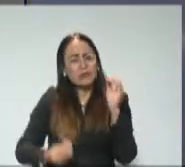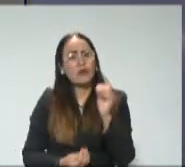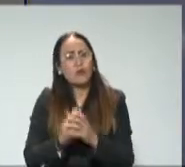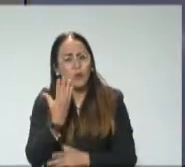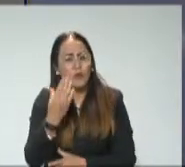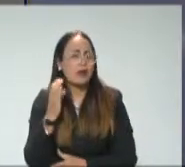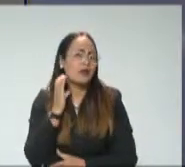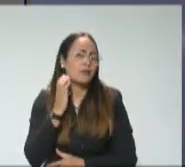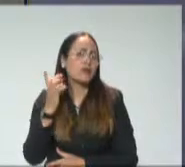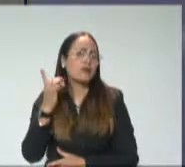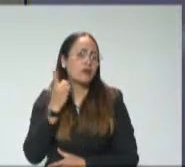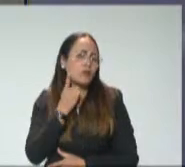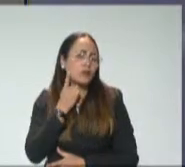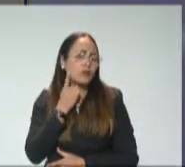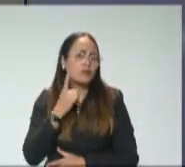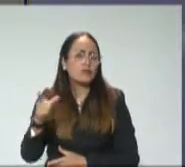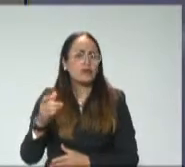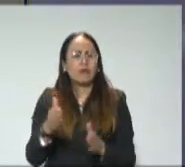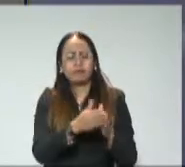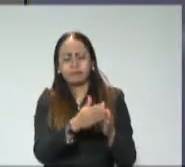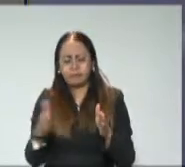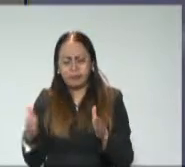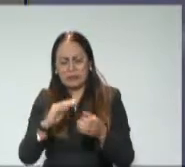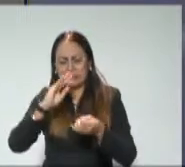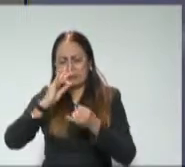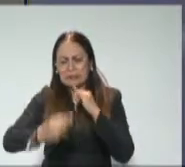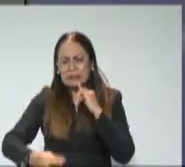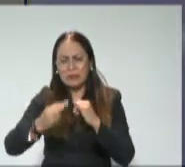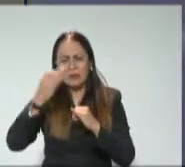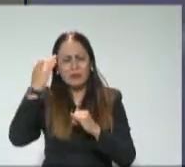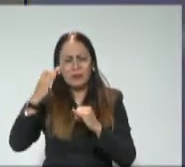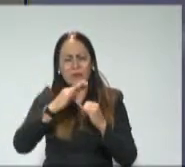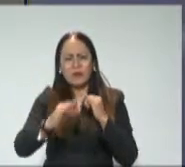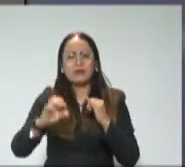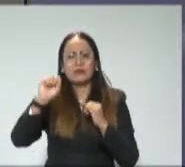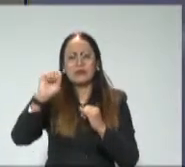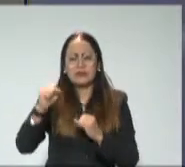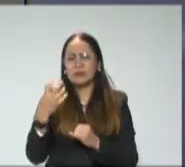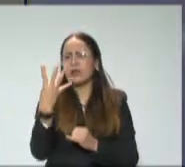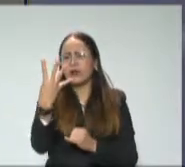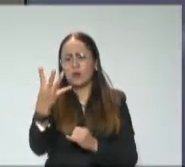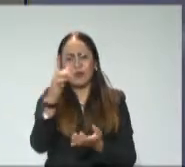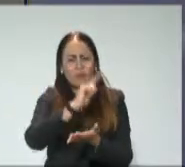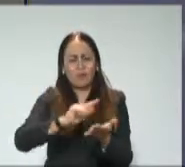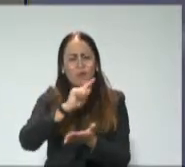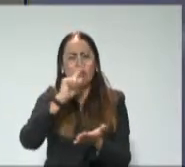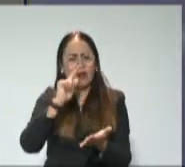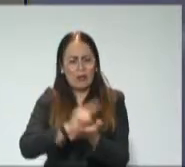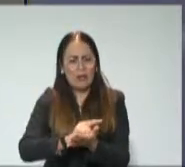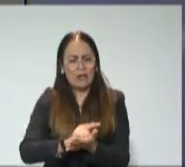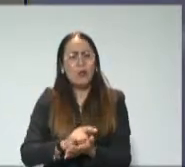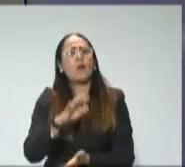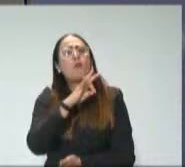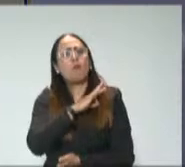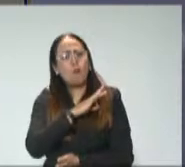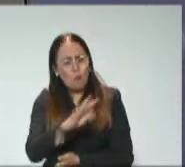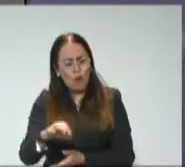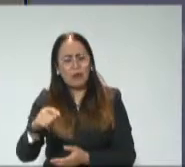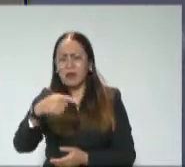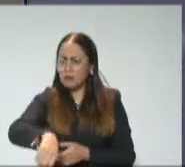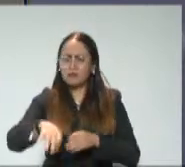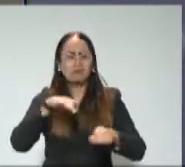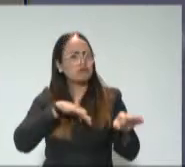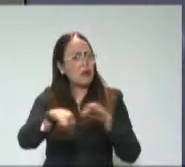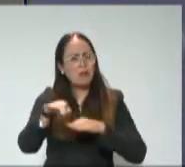de diputados en el tramo final de la 6 cua legislatura podrá mantener su ritmo de